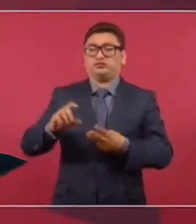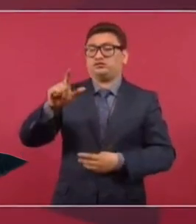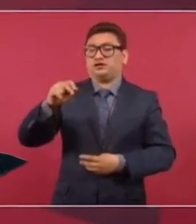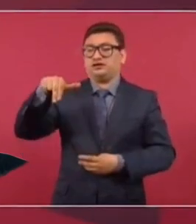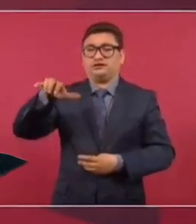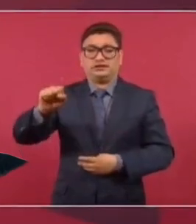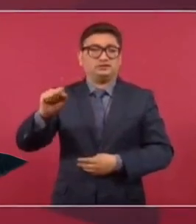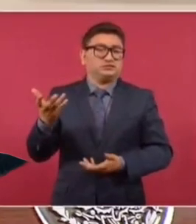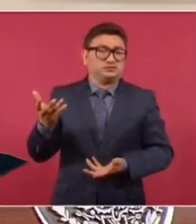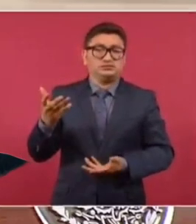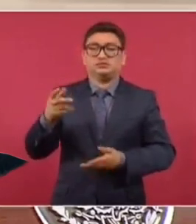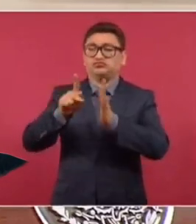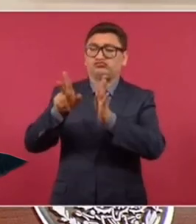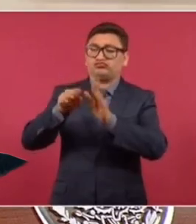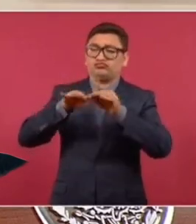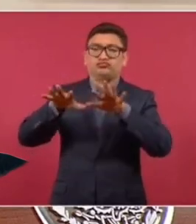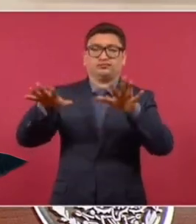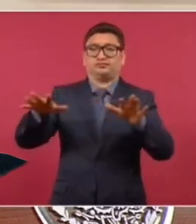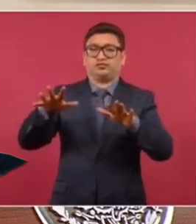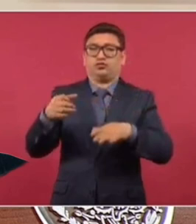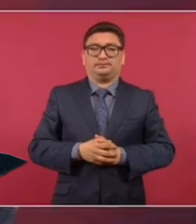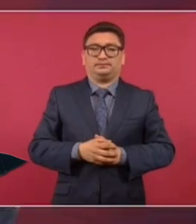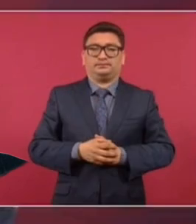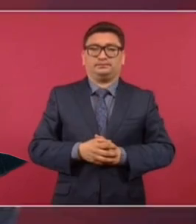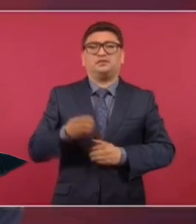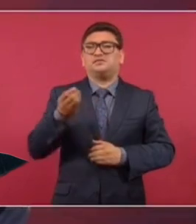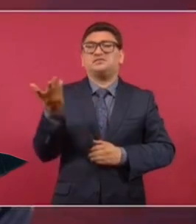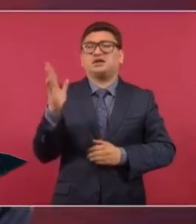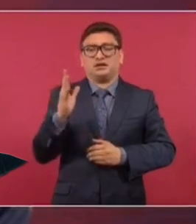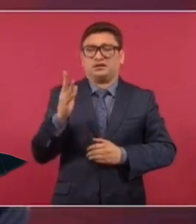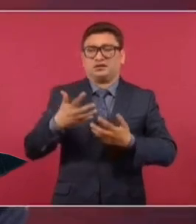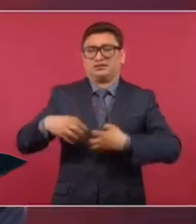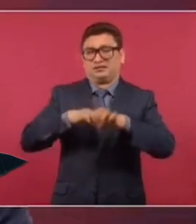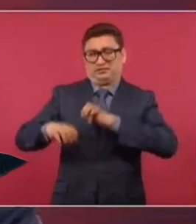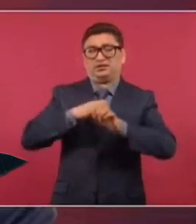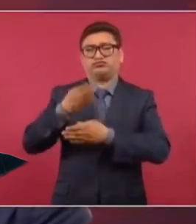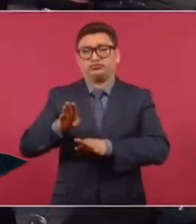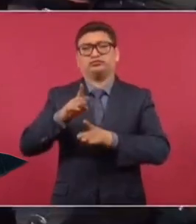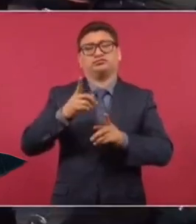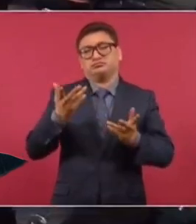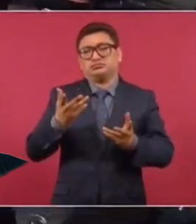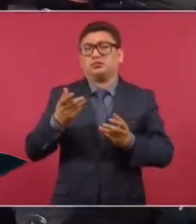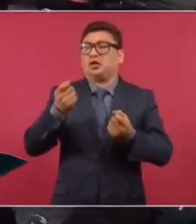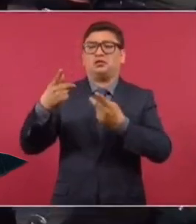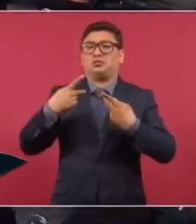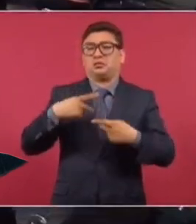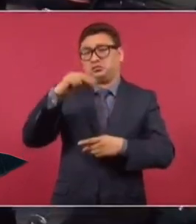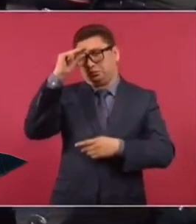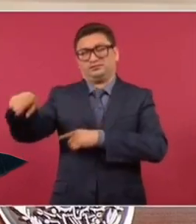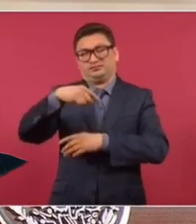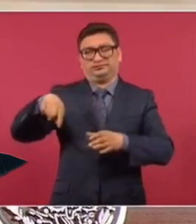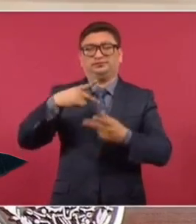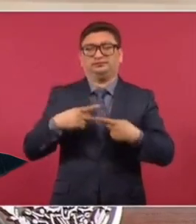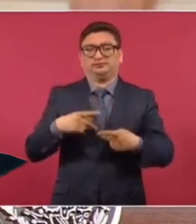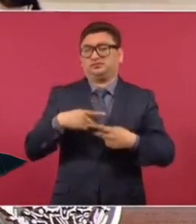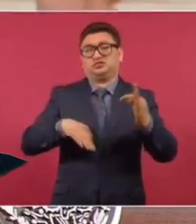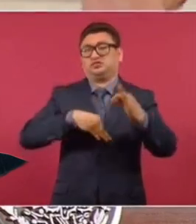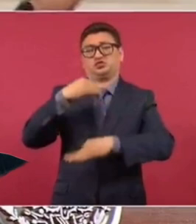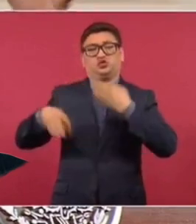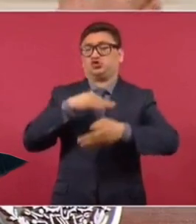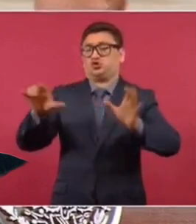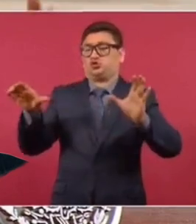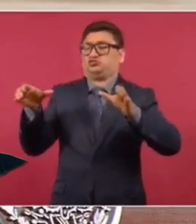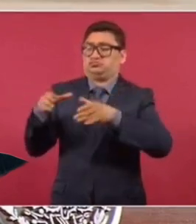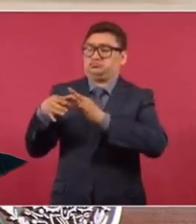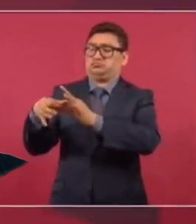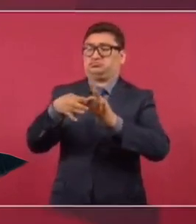Salinas, los medios de información más influyentes, empresarios, banqueros, los intelectuales orgánicos de siempre. Todos se están